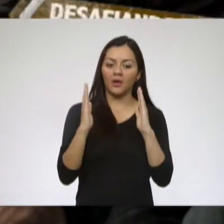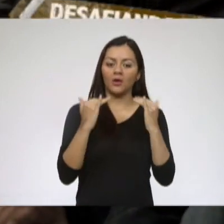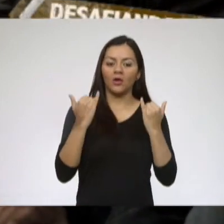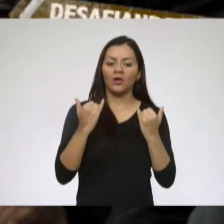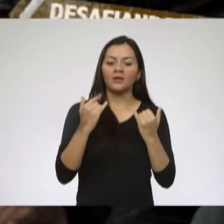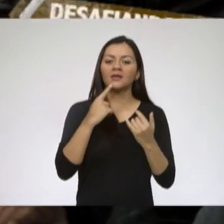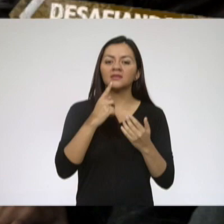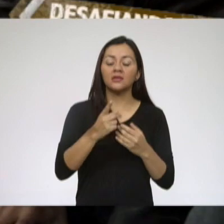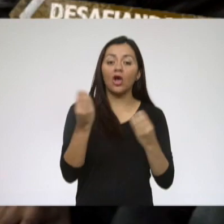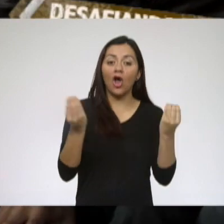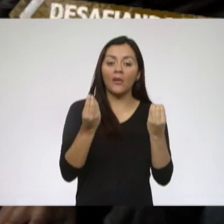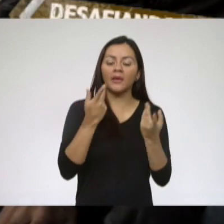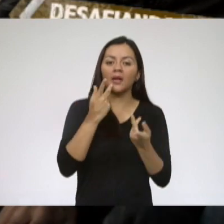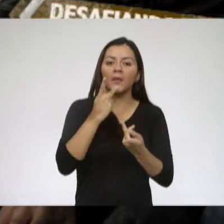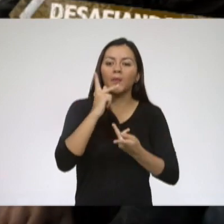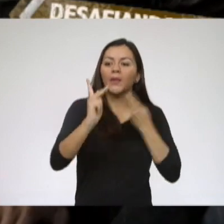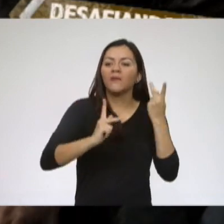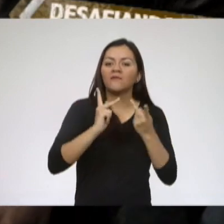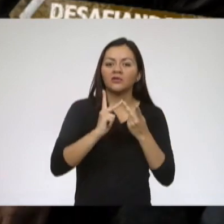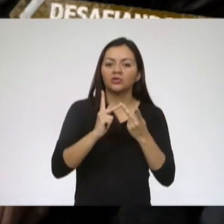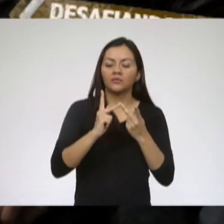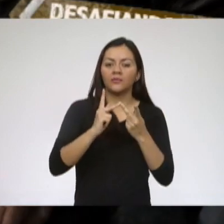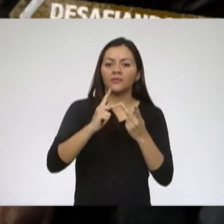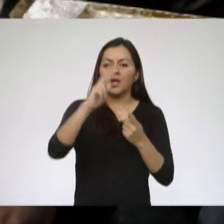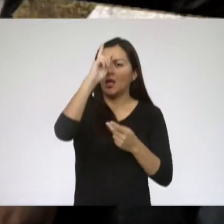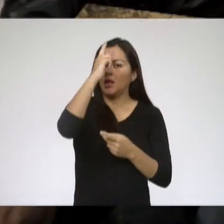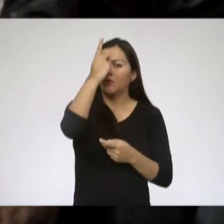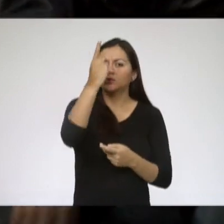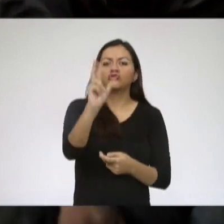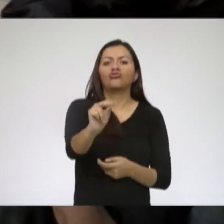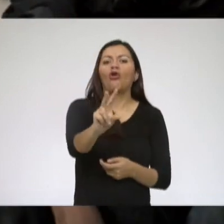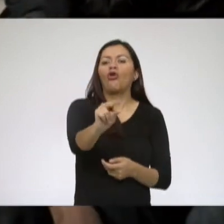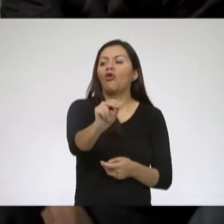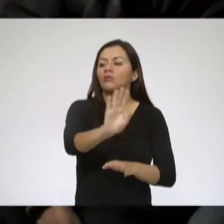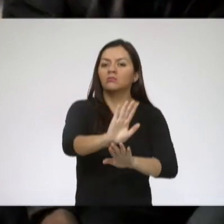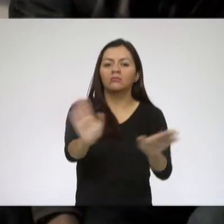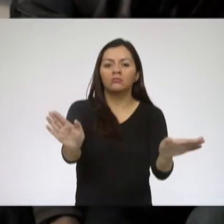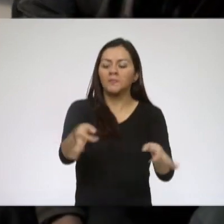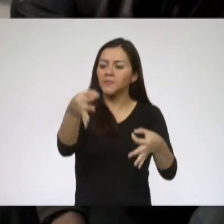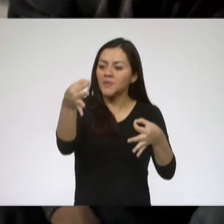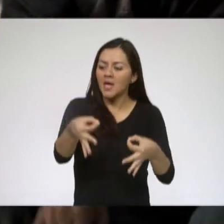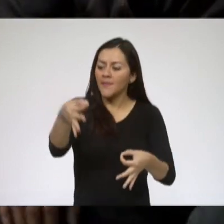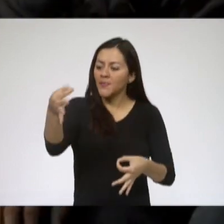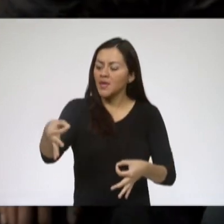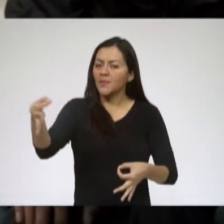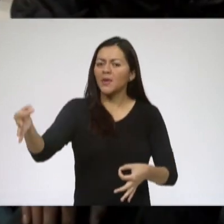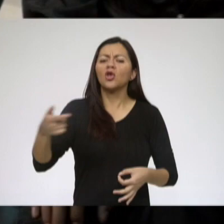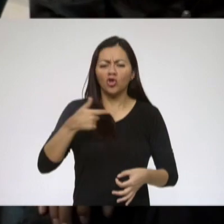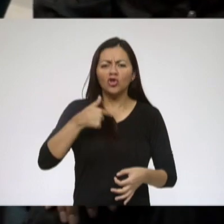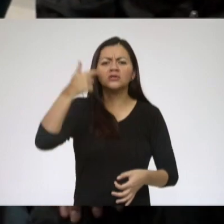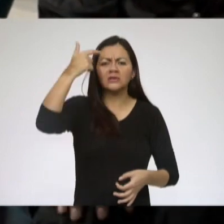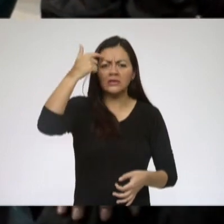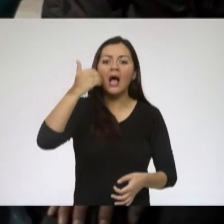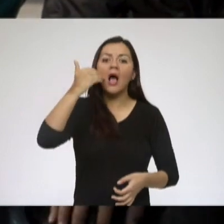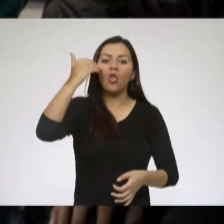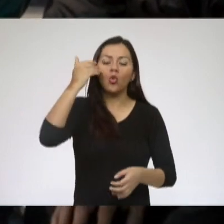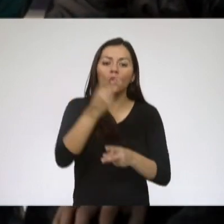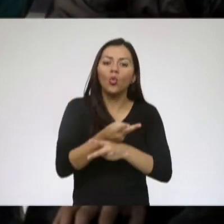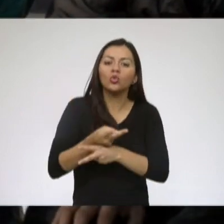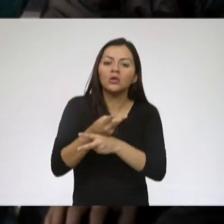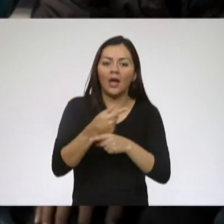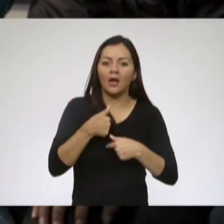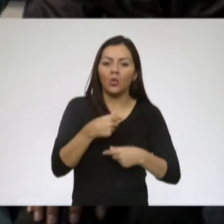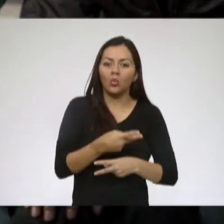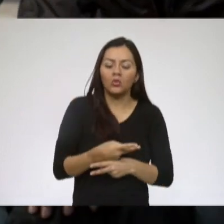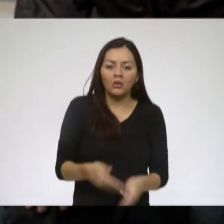perfeccionarnos, en una época donde quieren que no nos equivoquemos, quieren que hagamos las cosas como son, que las hagamos bien. Y yo sé que quieren lo bueno para nosotros, yo sé que quieren lo mejor